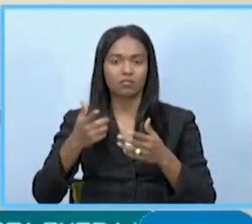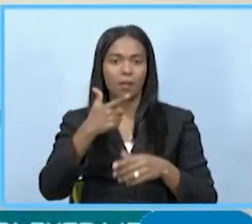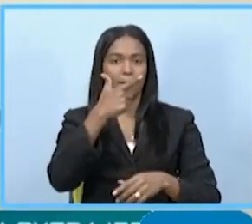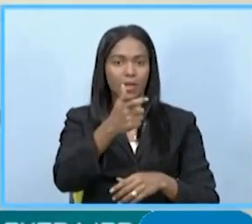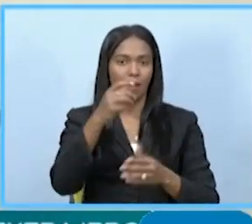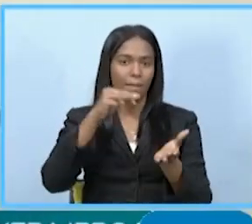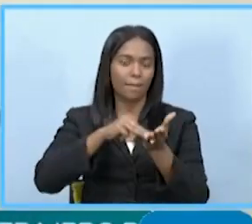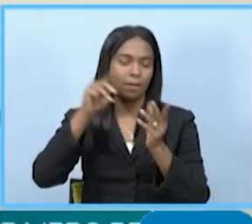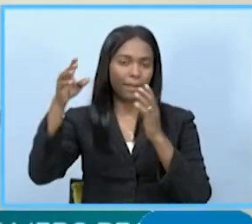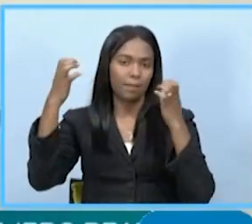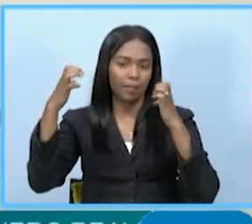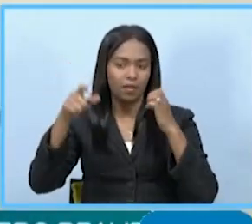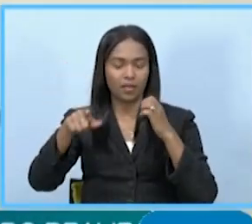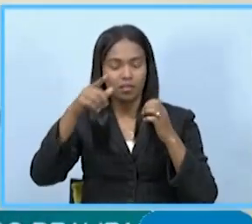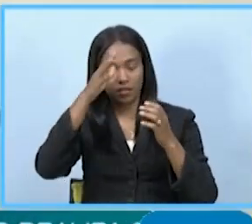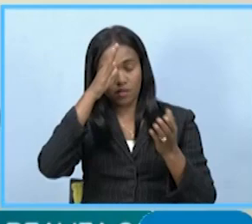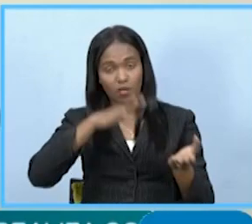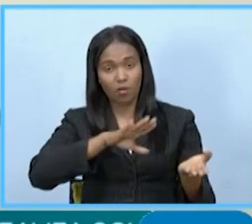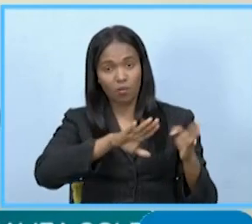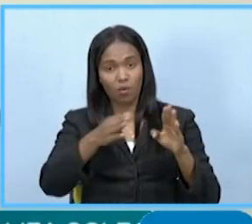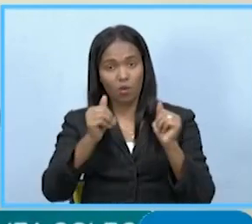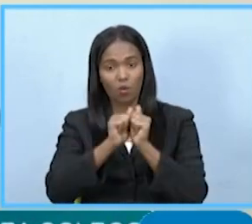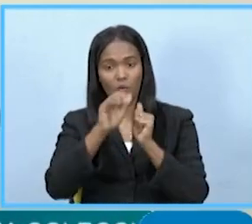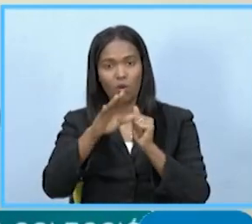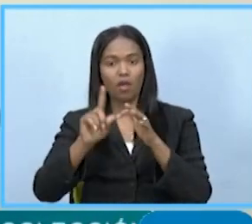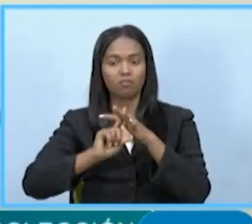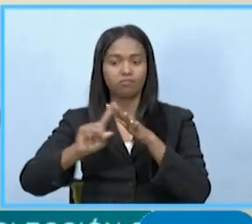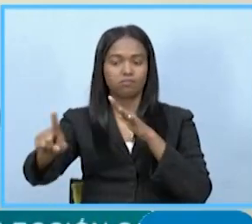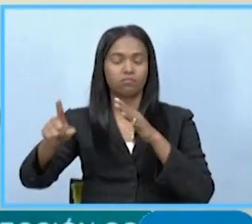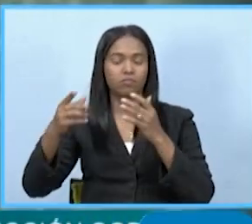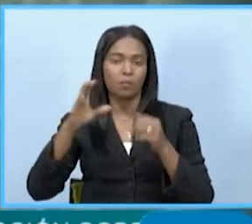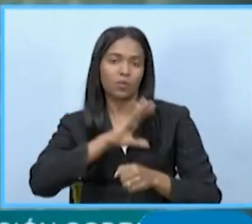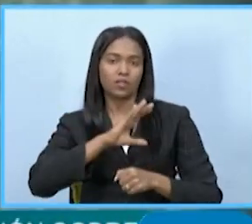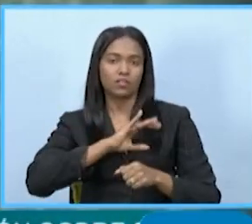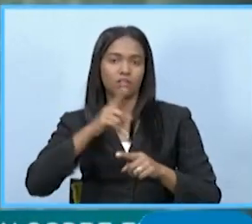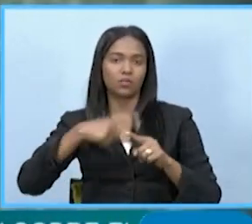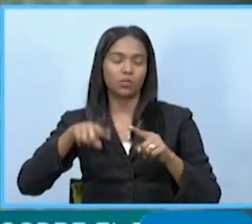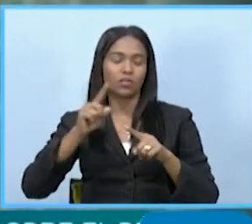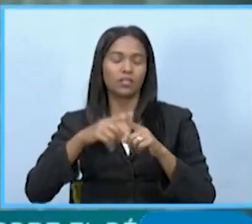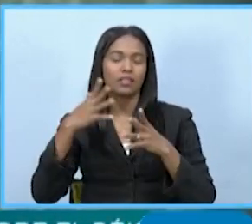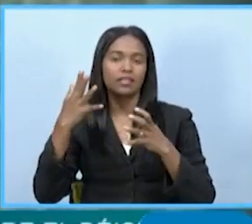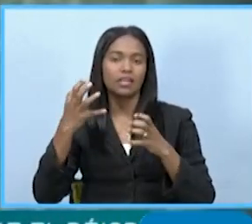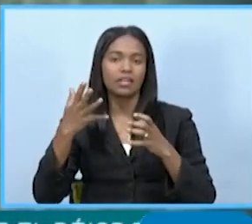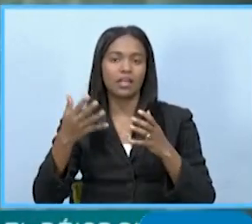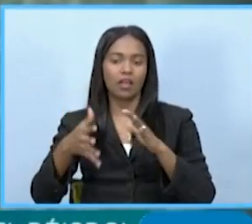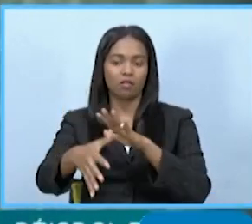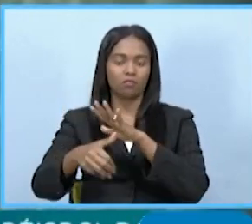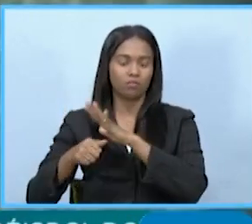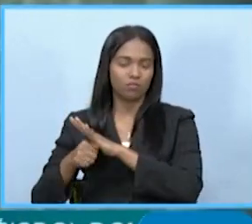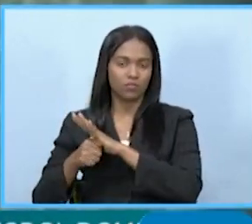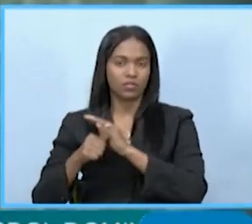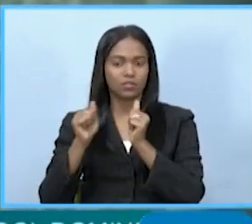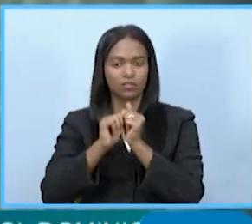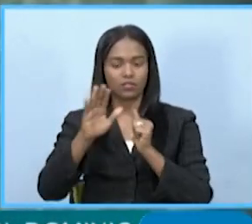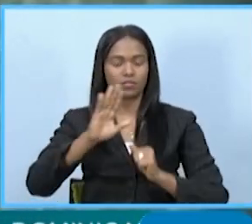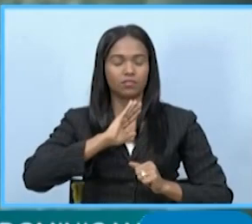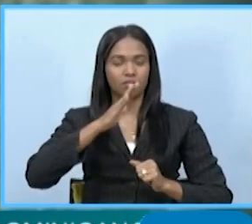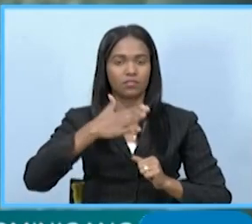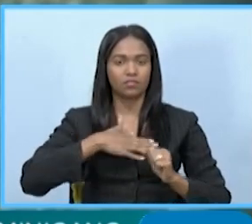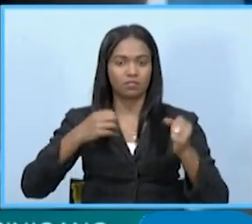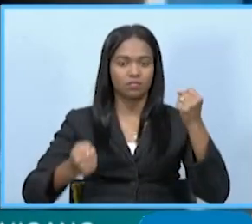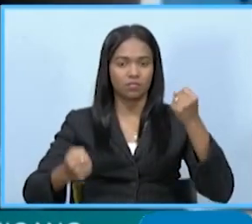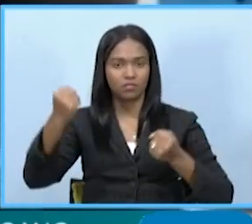herida. El menor y su compañero huían de las autoridades tras presuntamente intentar secuestrar al propietario de